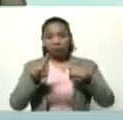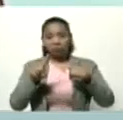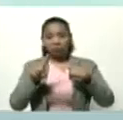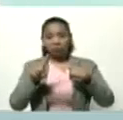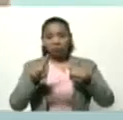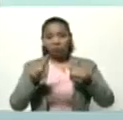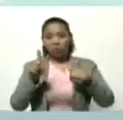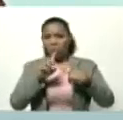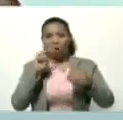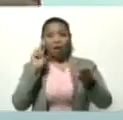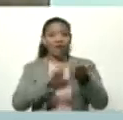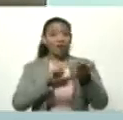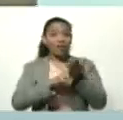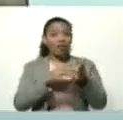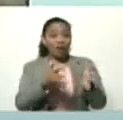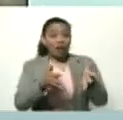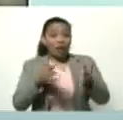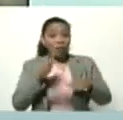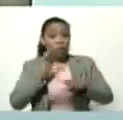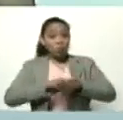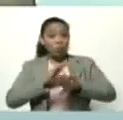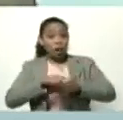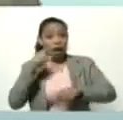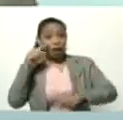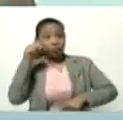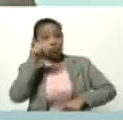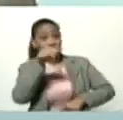No, pero no es verdad que va a ganar, porque ahí está